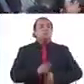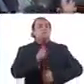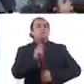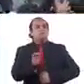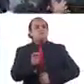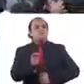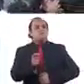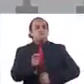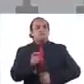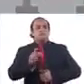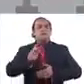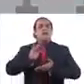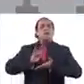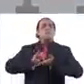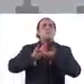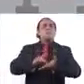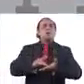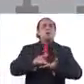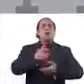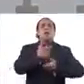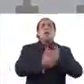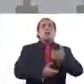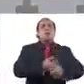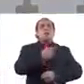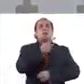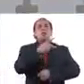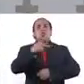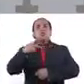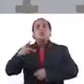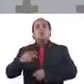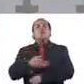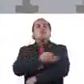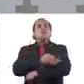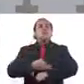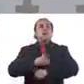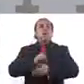en realidad un apoyo a la economía, un apoyo al derecho a la vivienda.